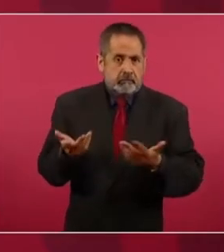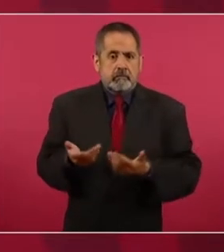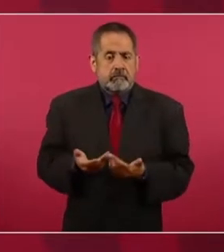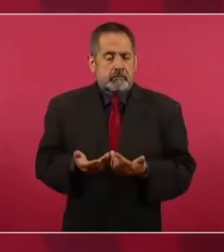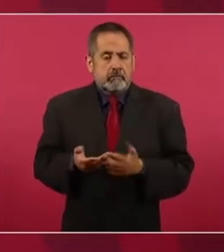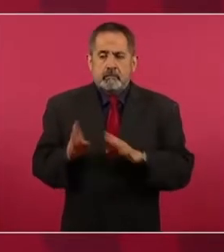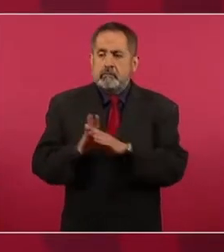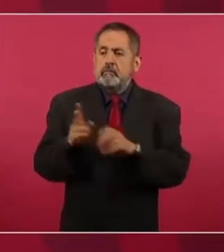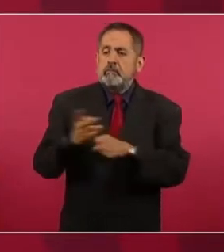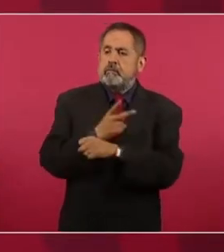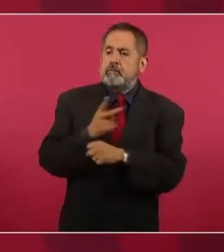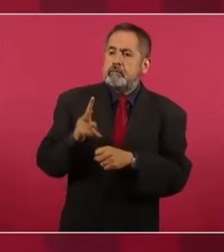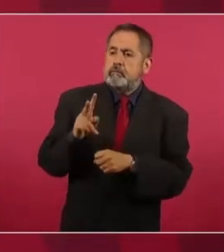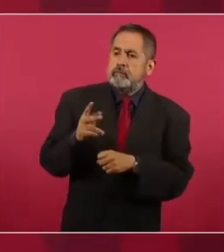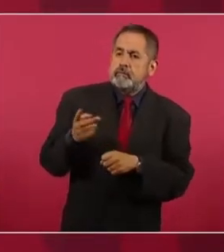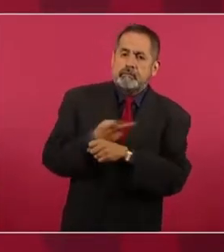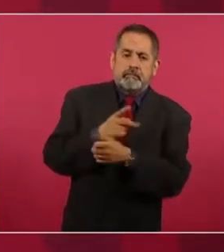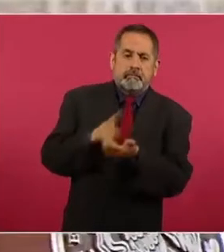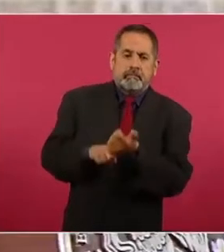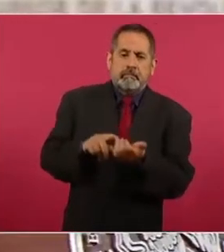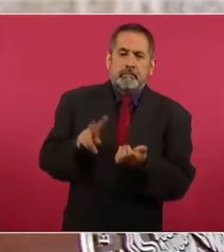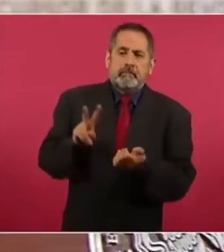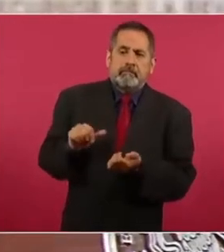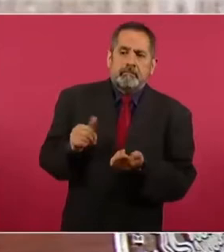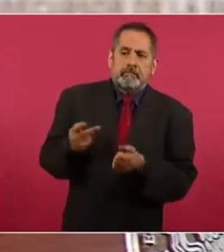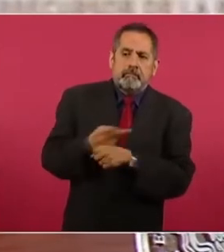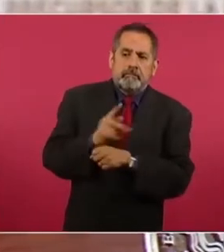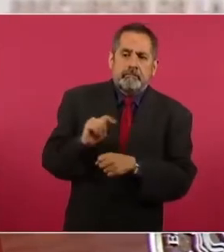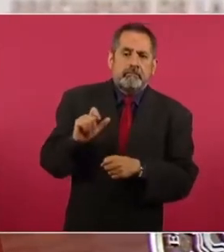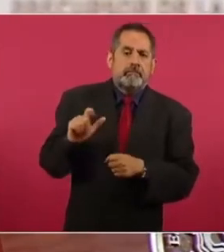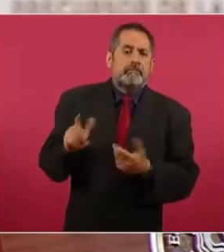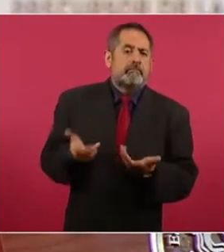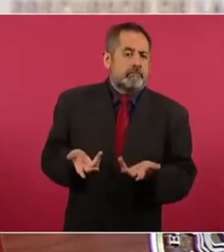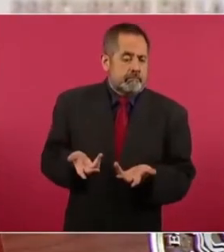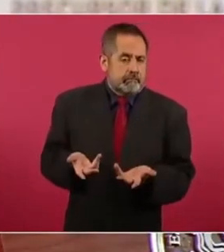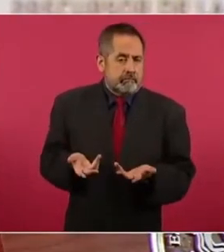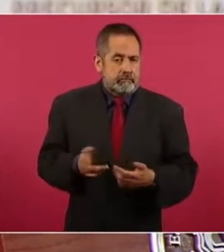y en qué estado se encuentran.